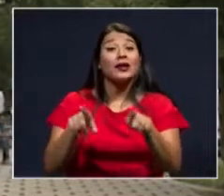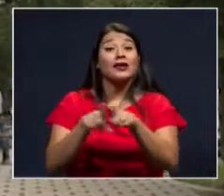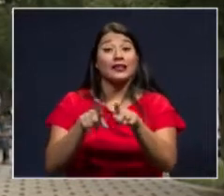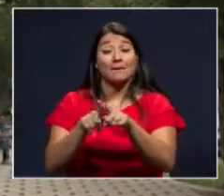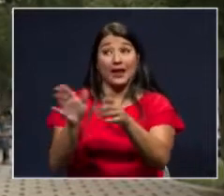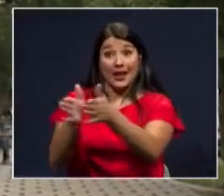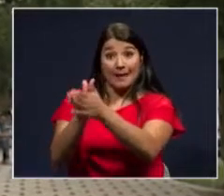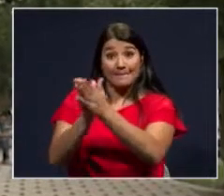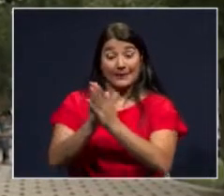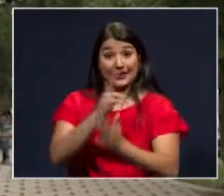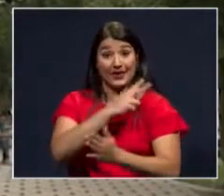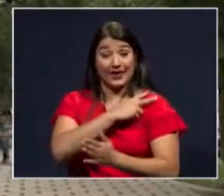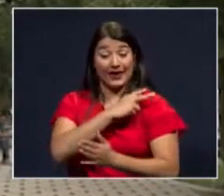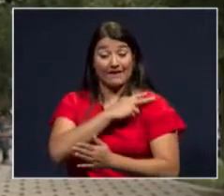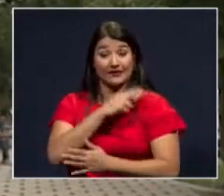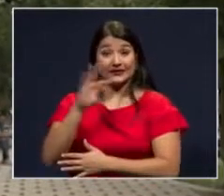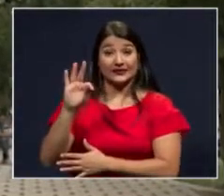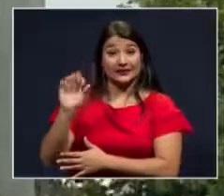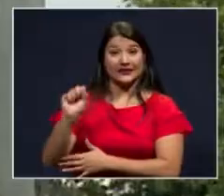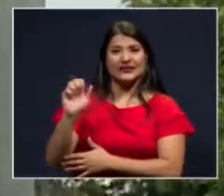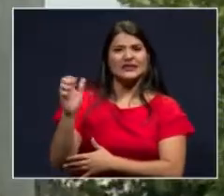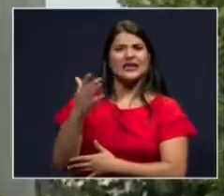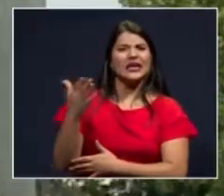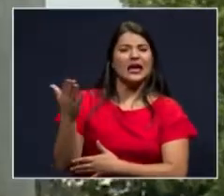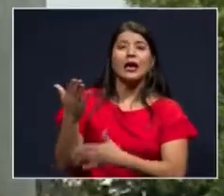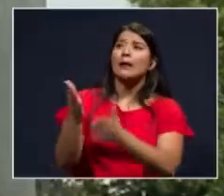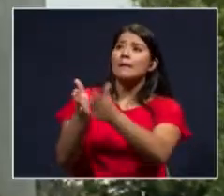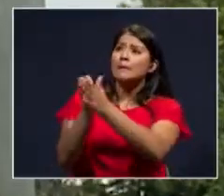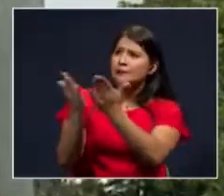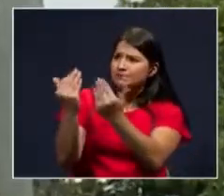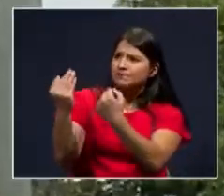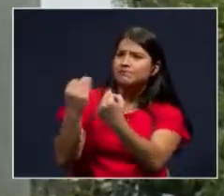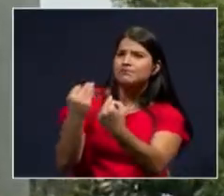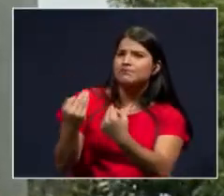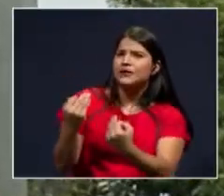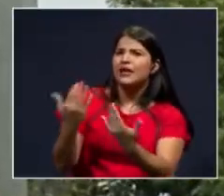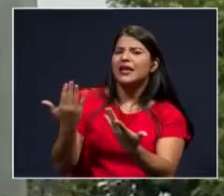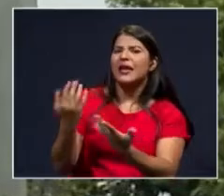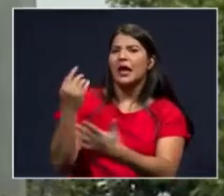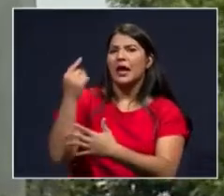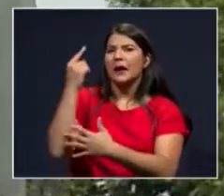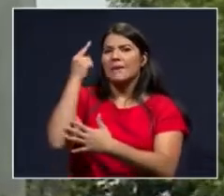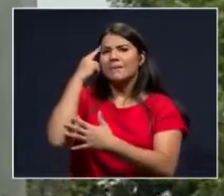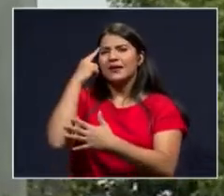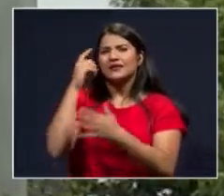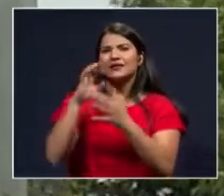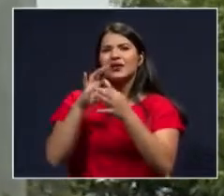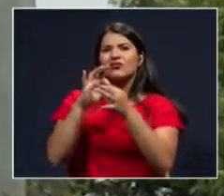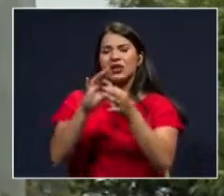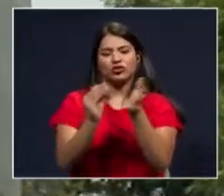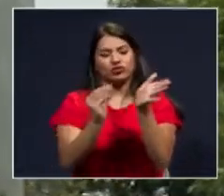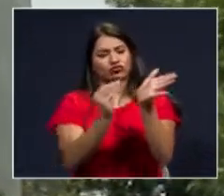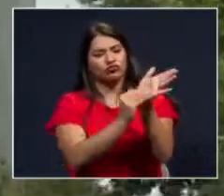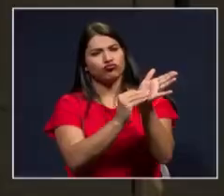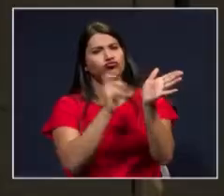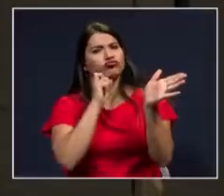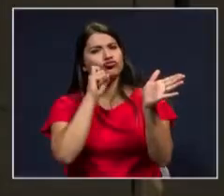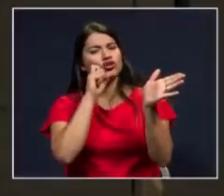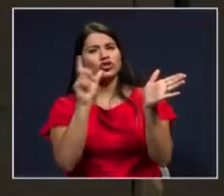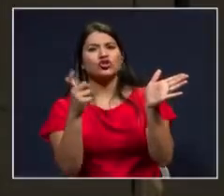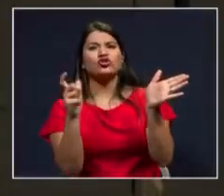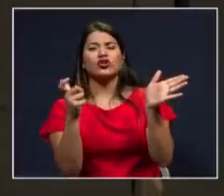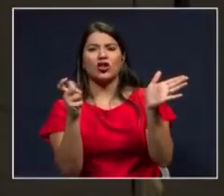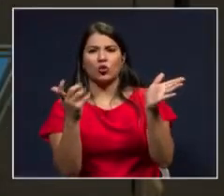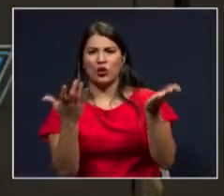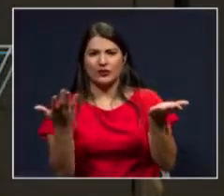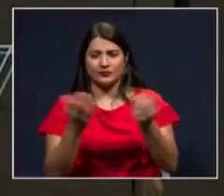al jerarca del Tribunal Supremo de Elecciones hablar sobre la impresión del sexo en la cédula de identidad. Precisamente